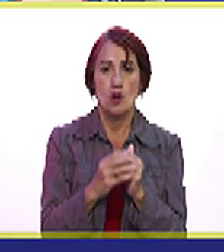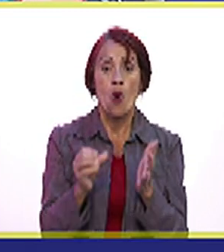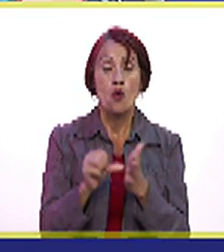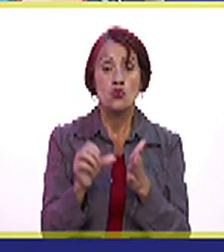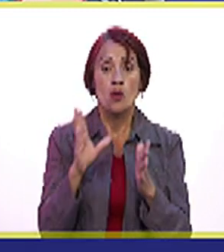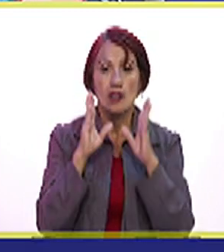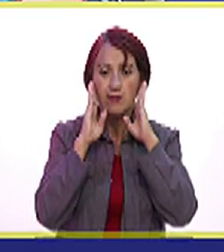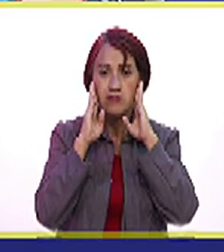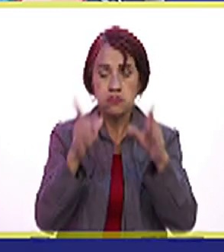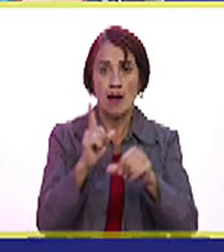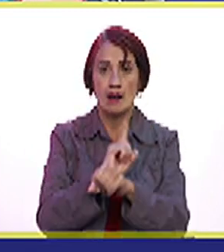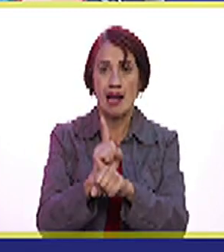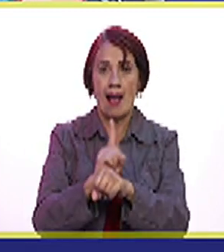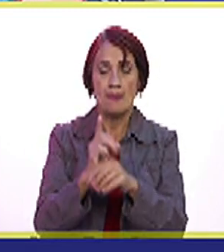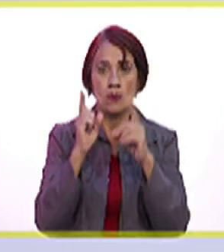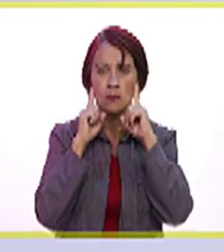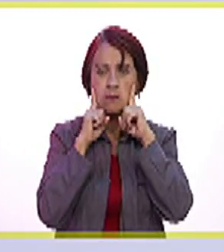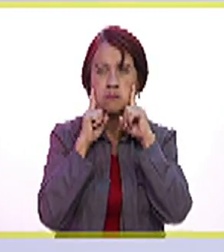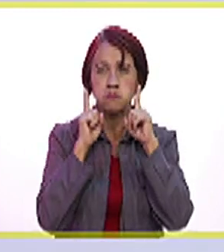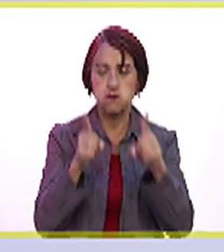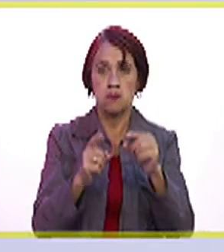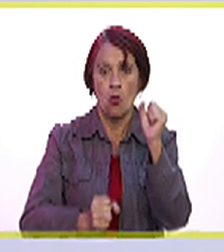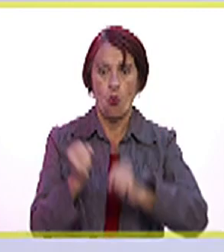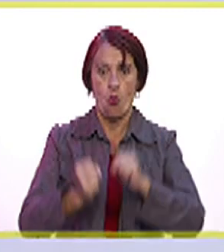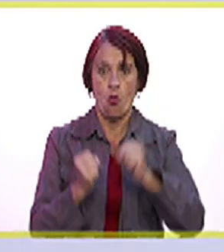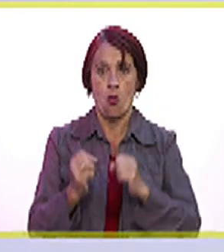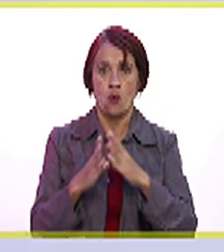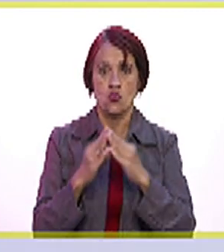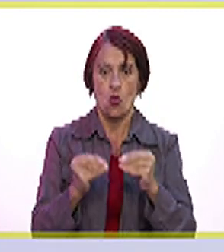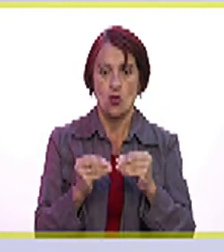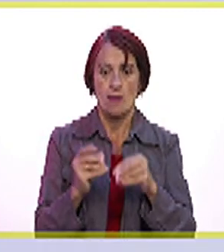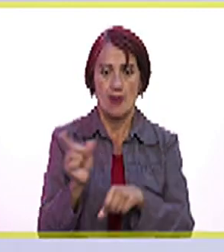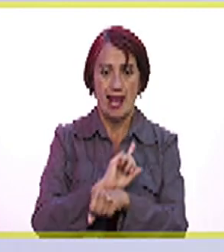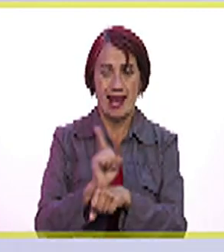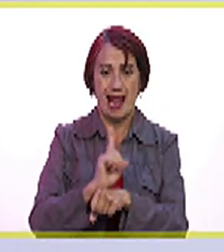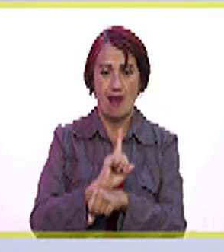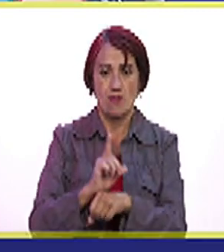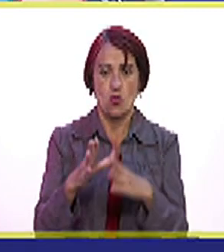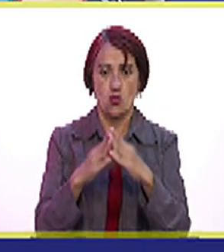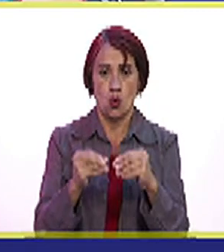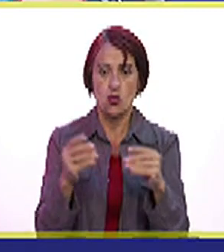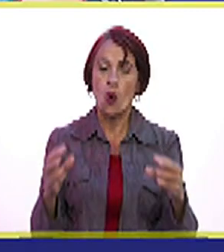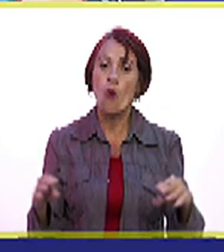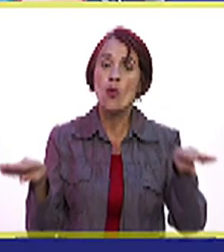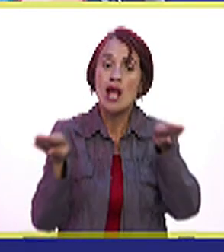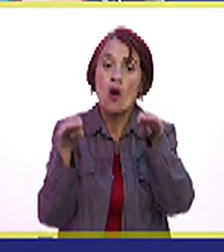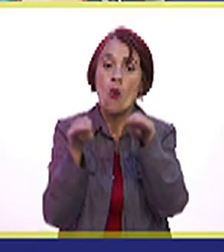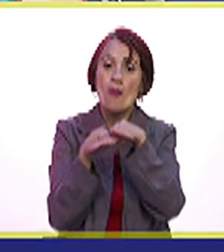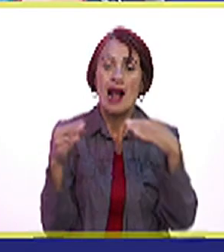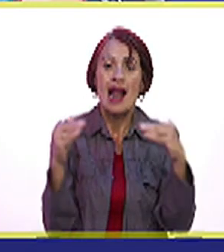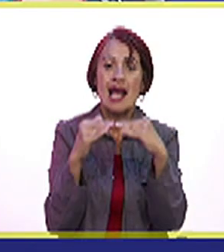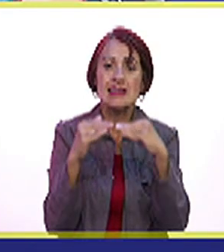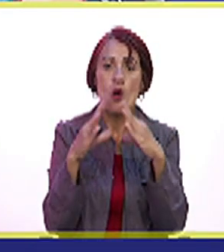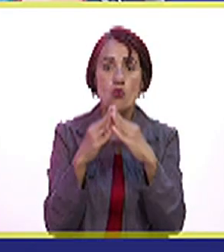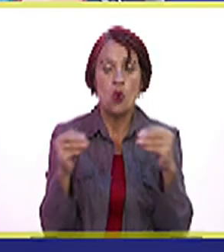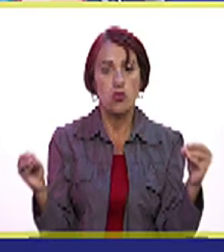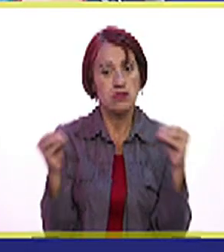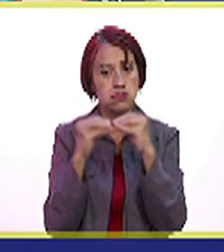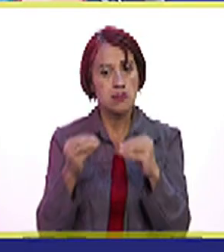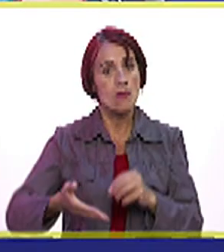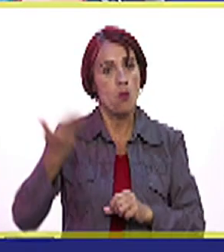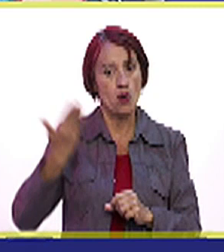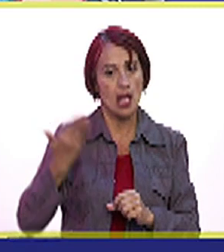Juan corre más rápido que Mark. ¿Okay? Estoy haciendo una comparación dándole más importancia